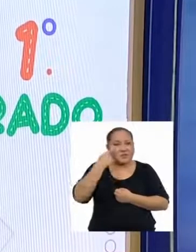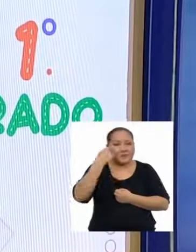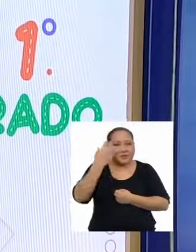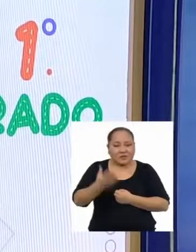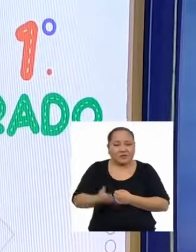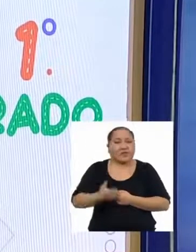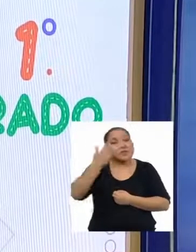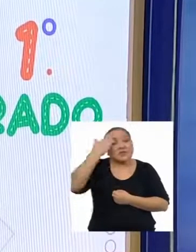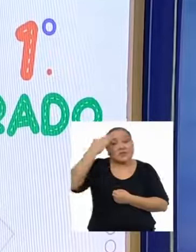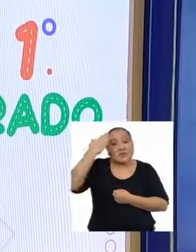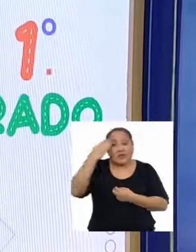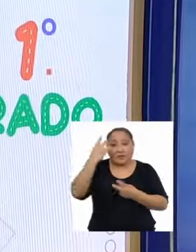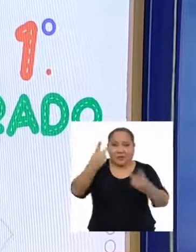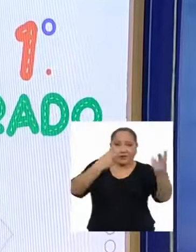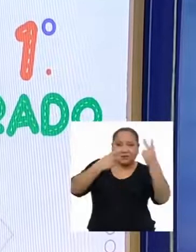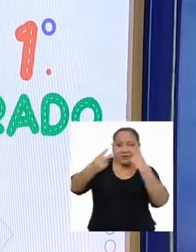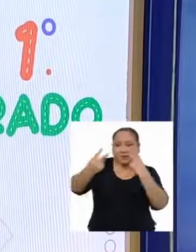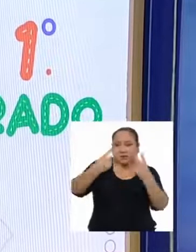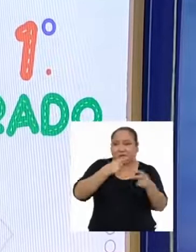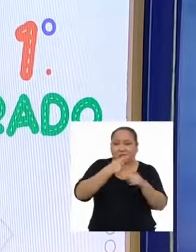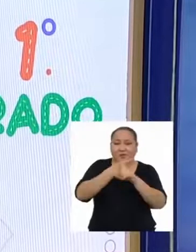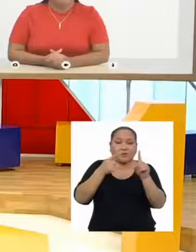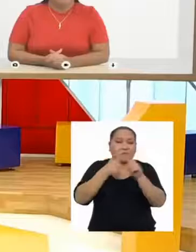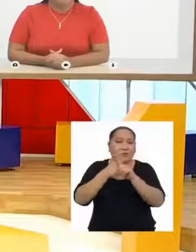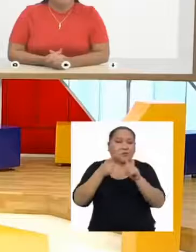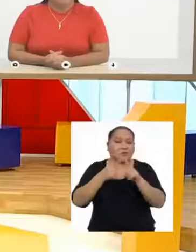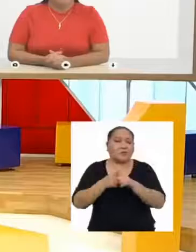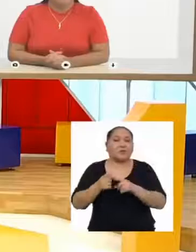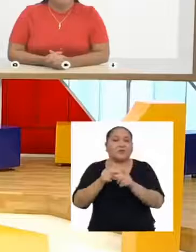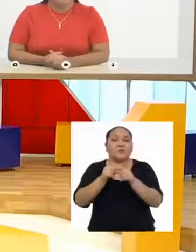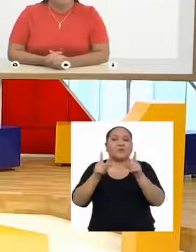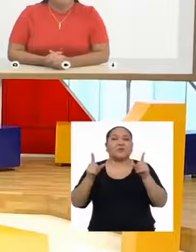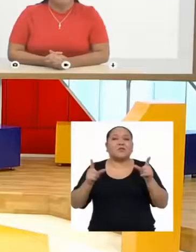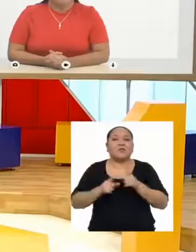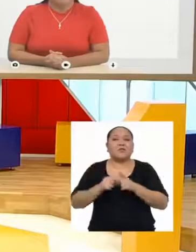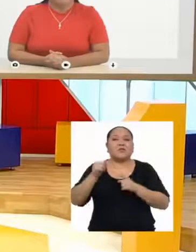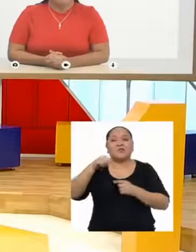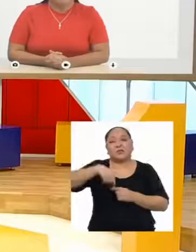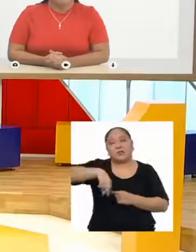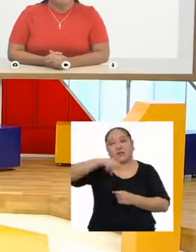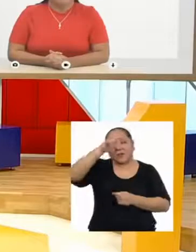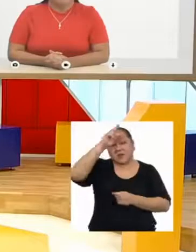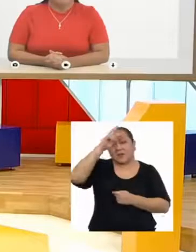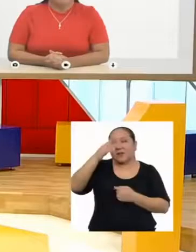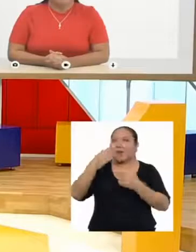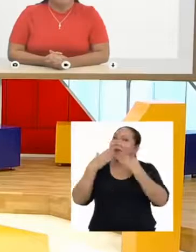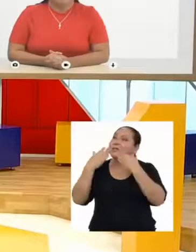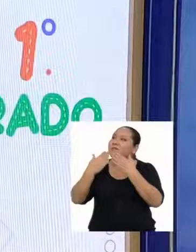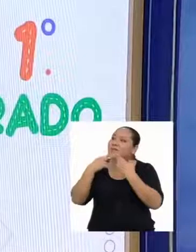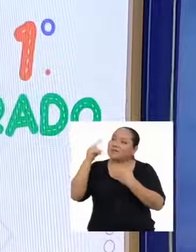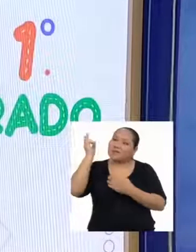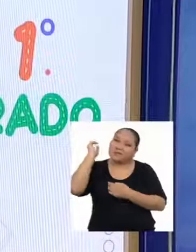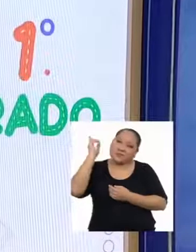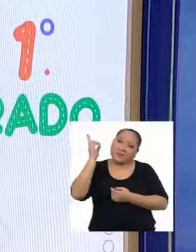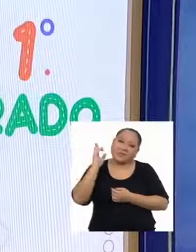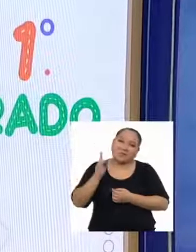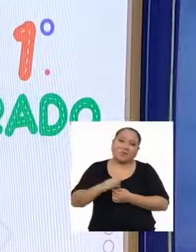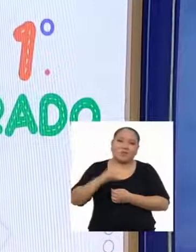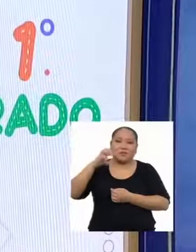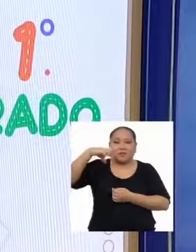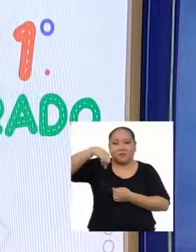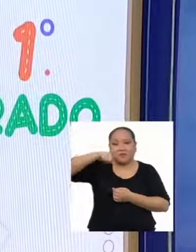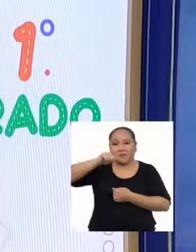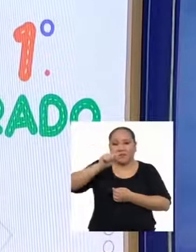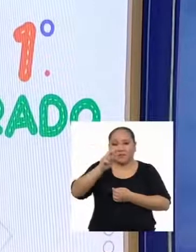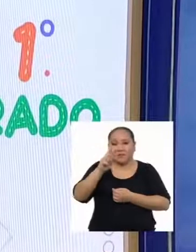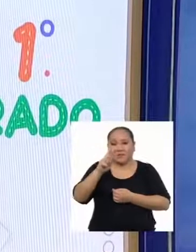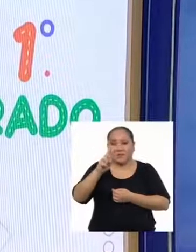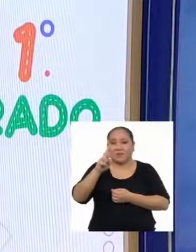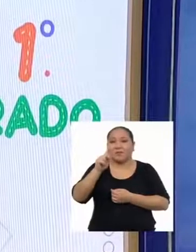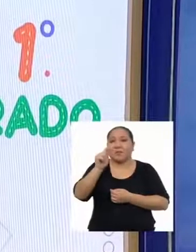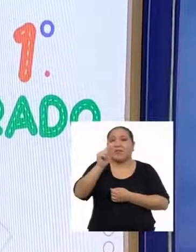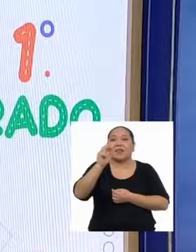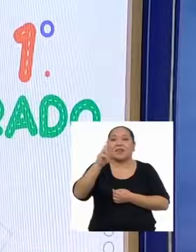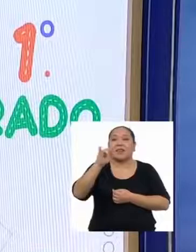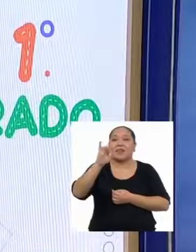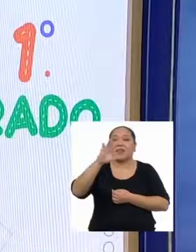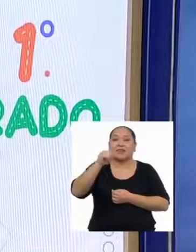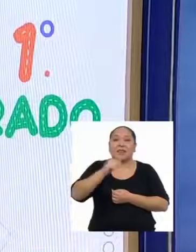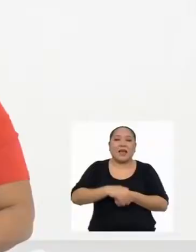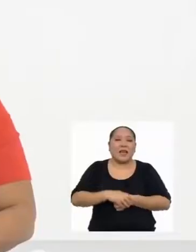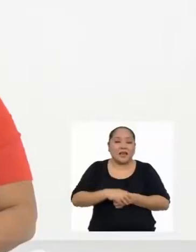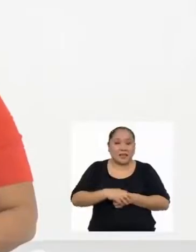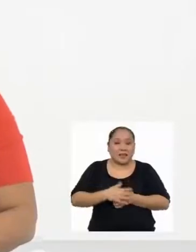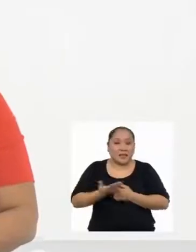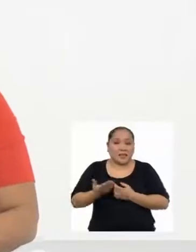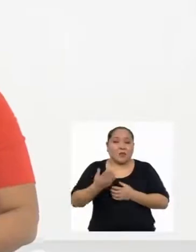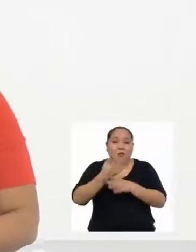de diversos lugares del Perú. Muchísimas gracias, profesora Patricia Castilla, por compartir con nosotros el día de